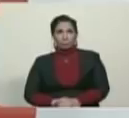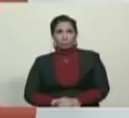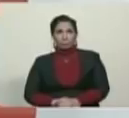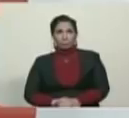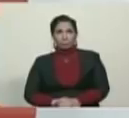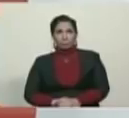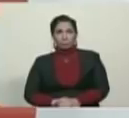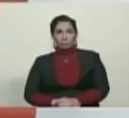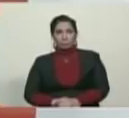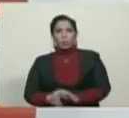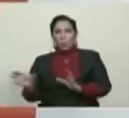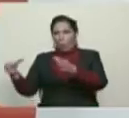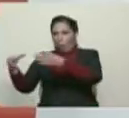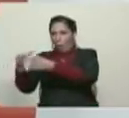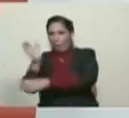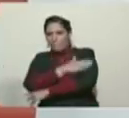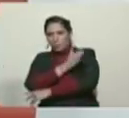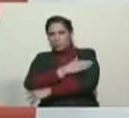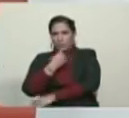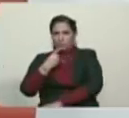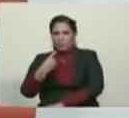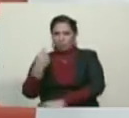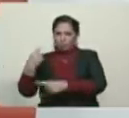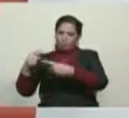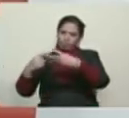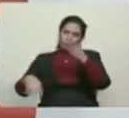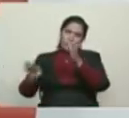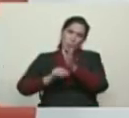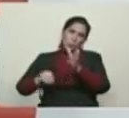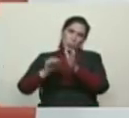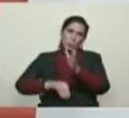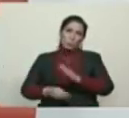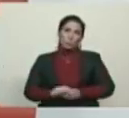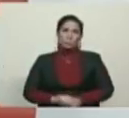Ellos lo han dicho en varias ocasiones, que